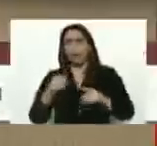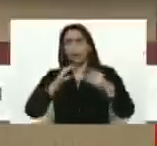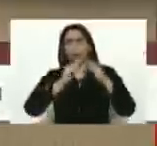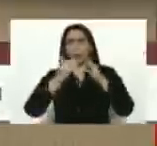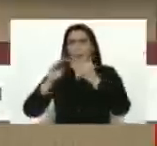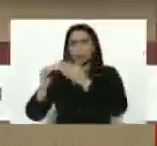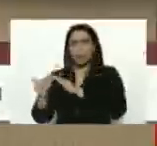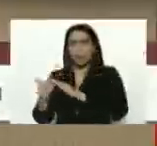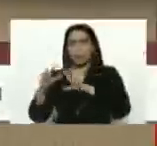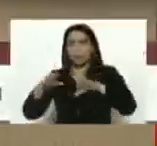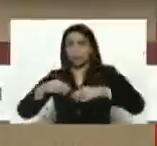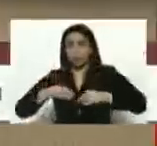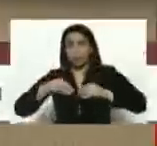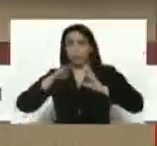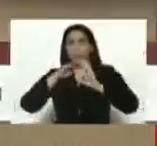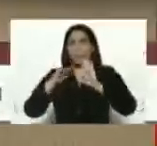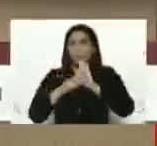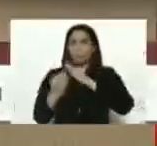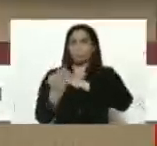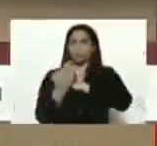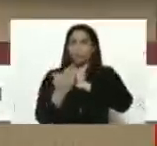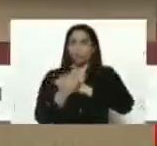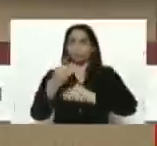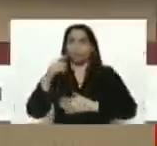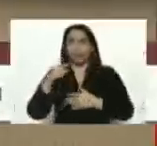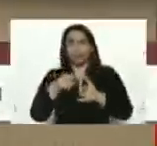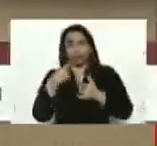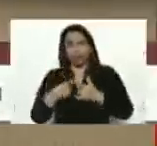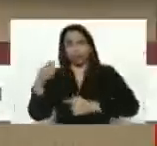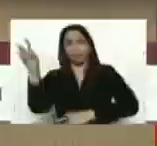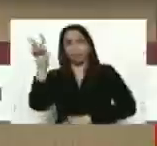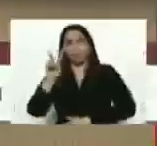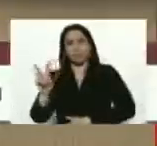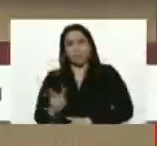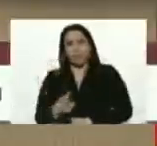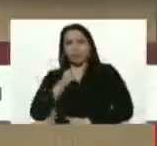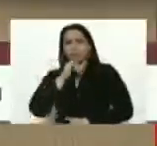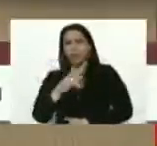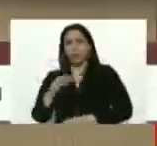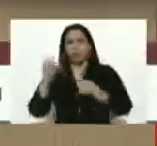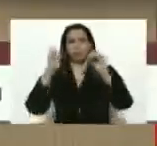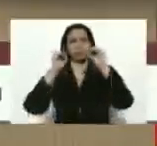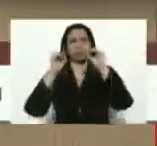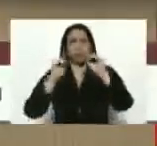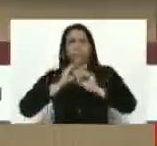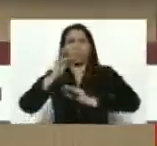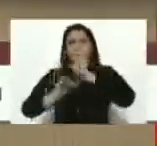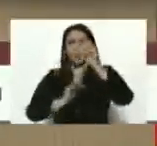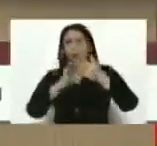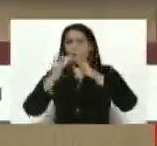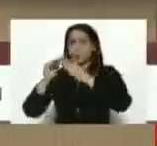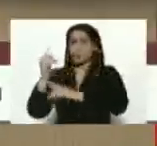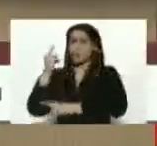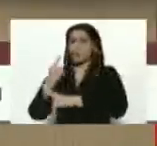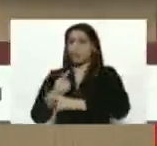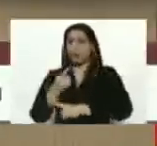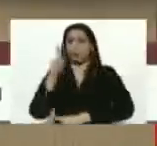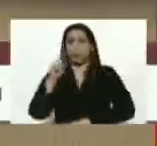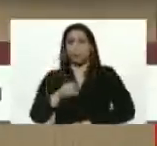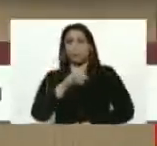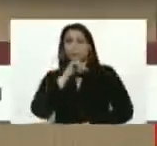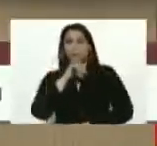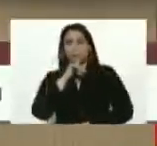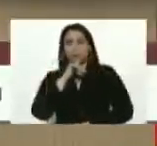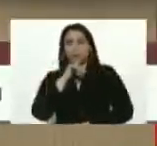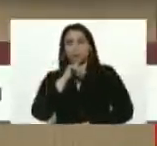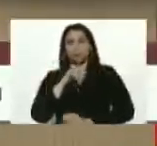comunidades tomen sus medidas. En este caso, Venezuela reporta 0 casos. Debemos también informar que